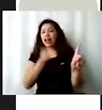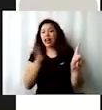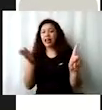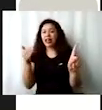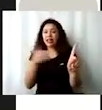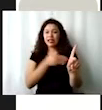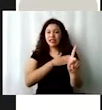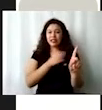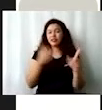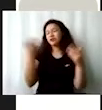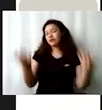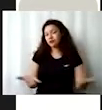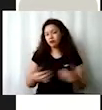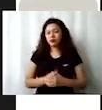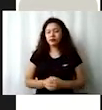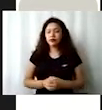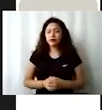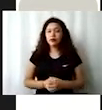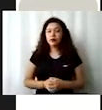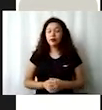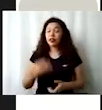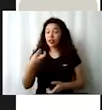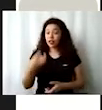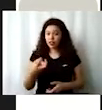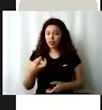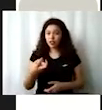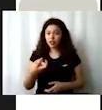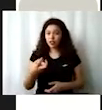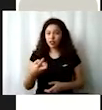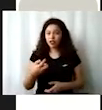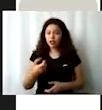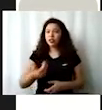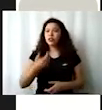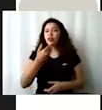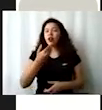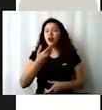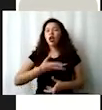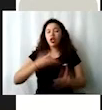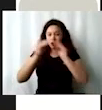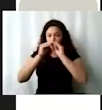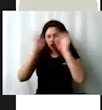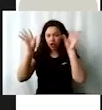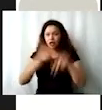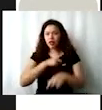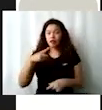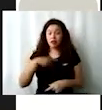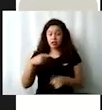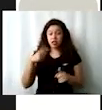esa empresa. Y eso es lo que debemos tener bien presente. Y si tú tienes claros